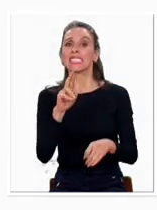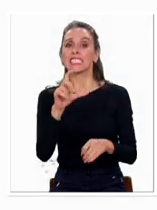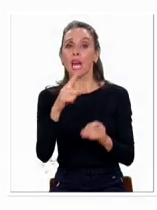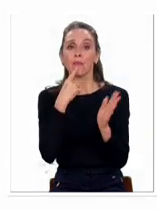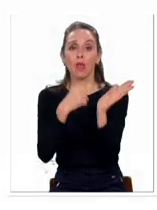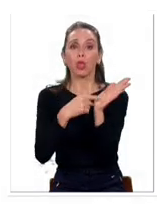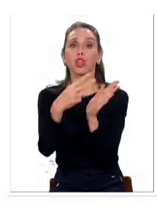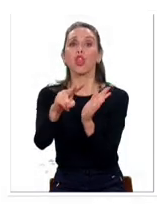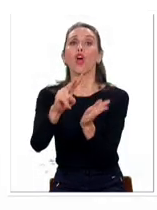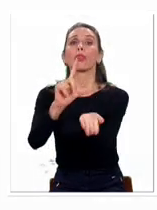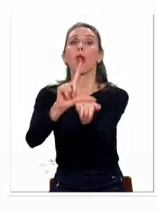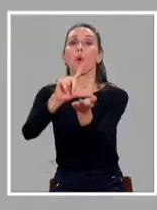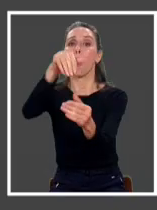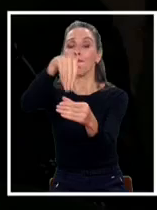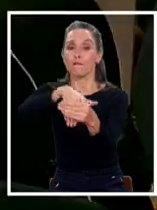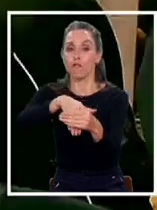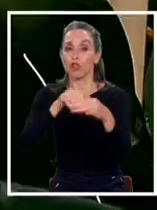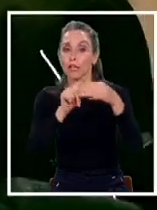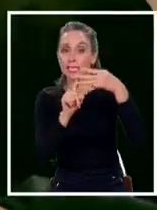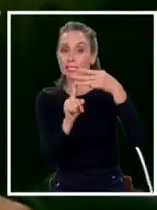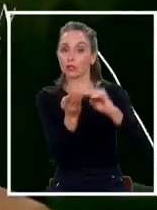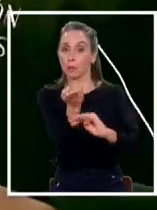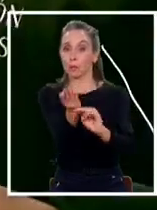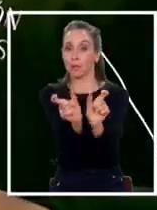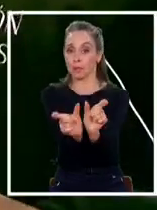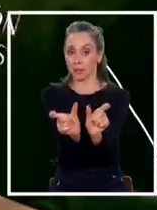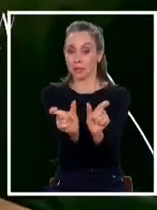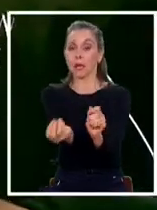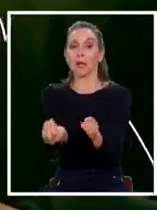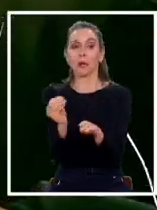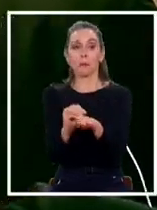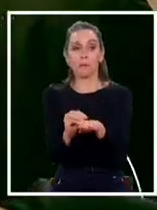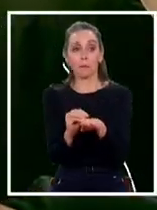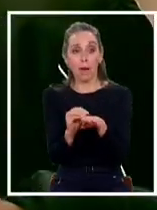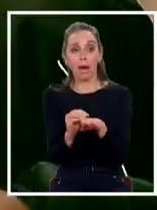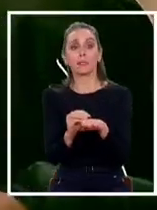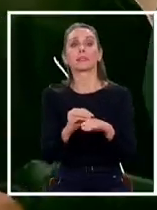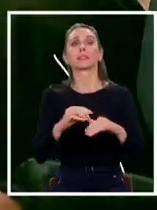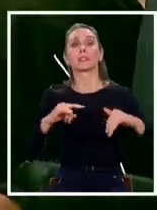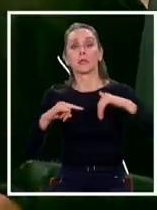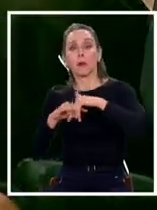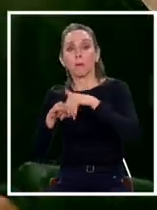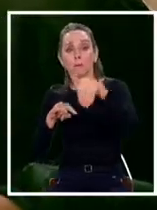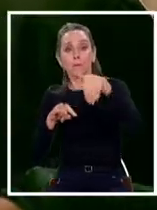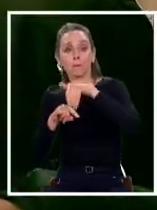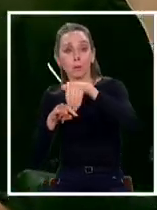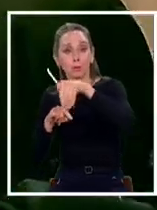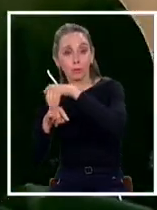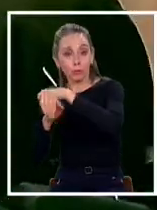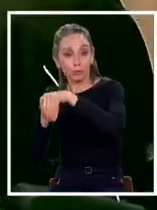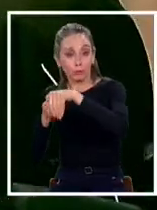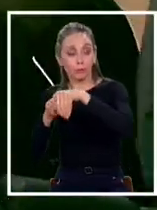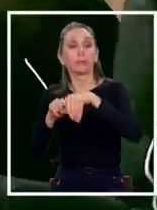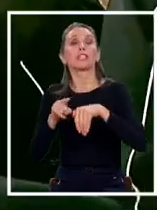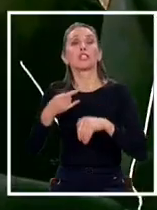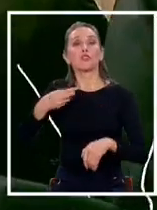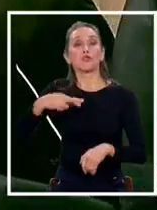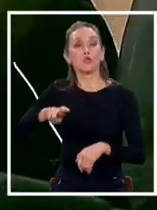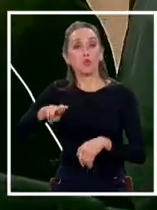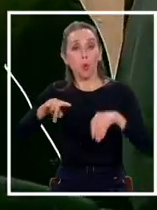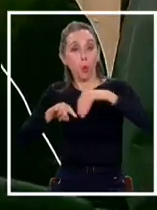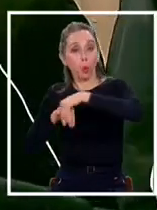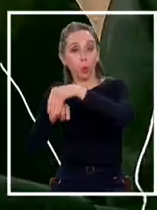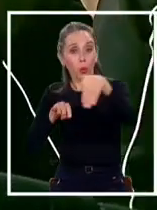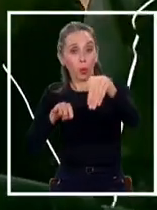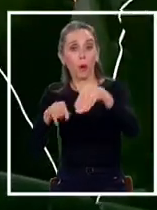de votación. Se ha reforzado lo que son los servicios de transporte que van a estar saliendo desde acá. Acá, por ejemplo, en el Terminal Sur, hay